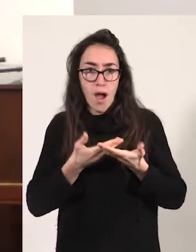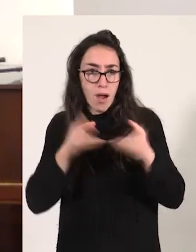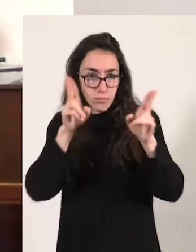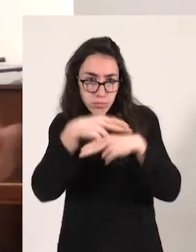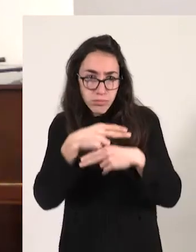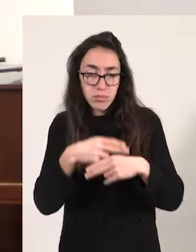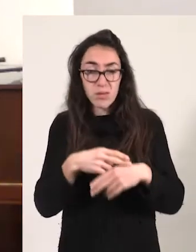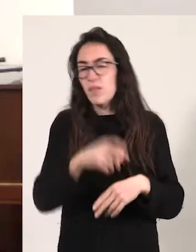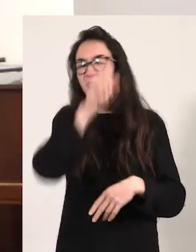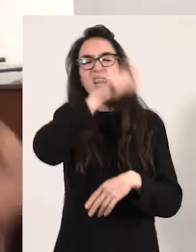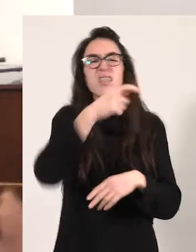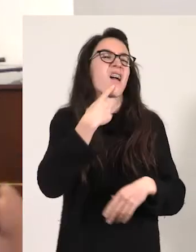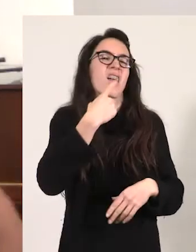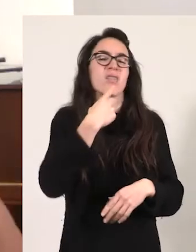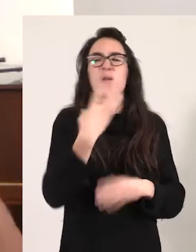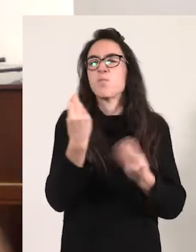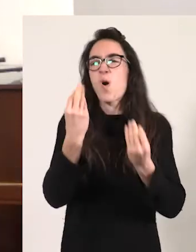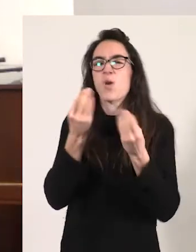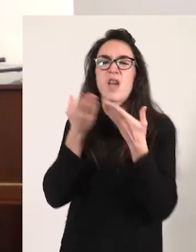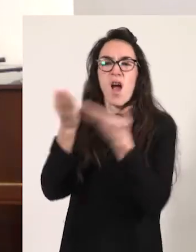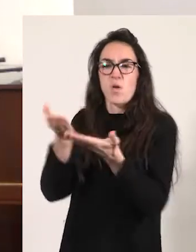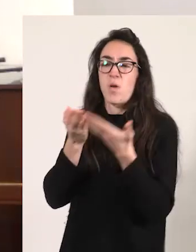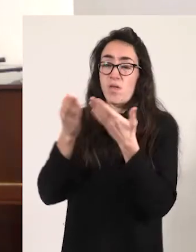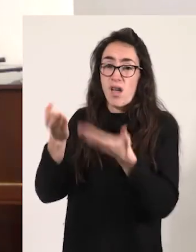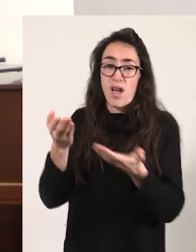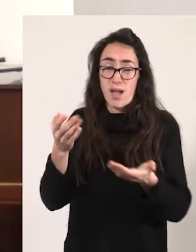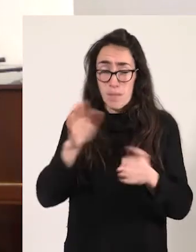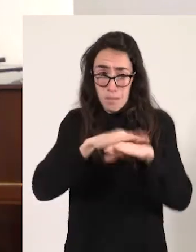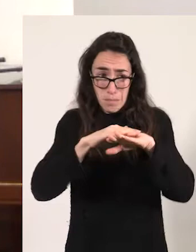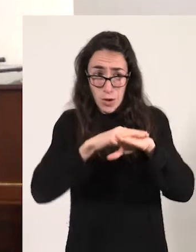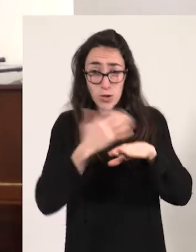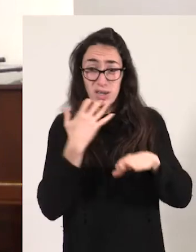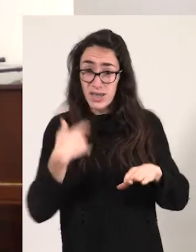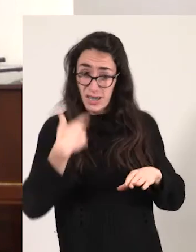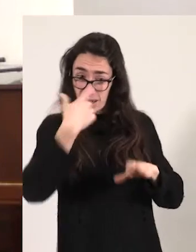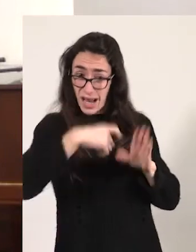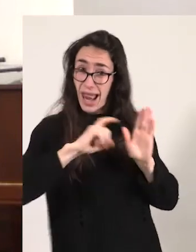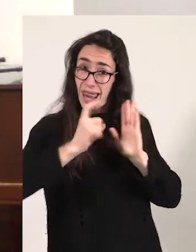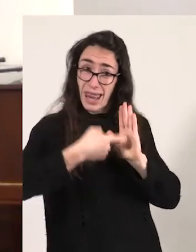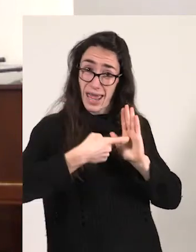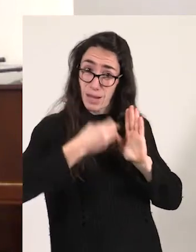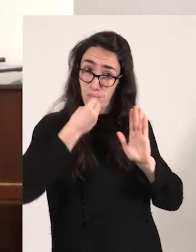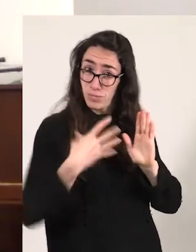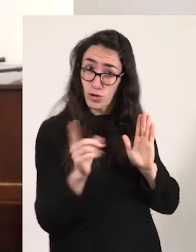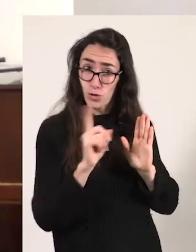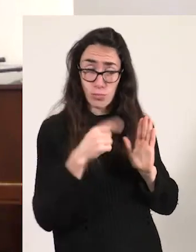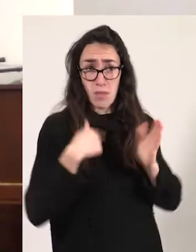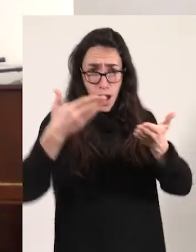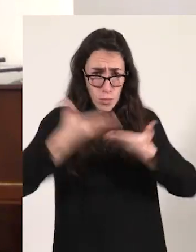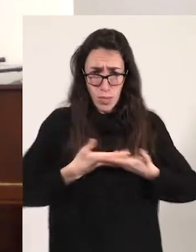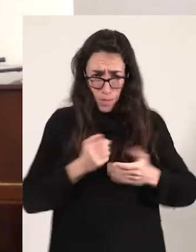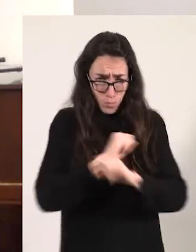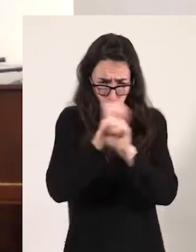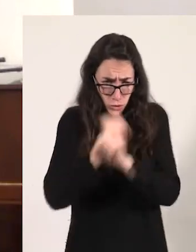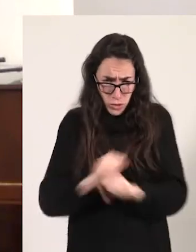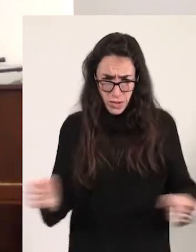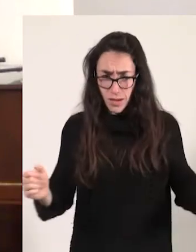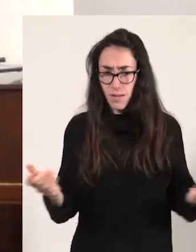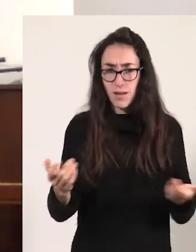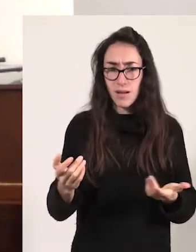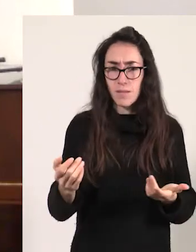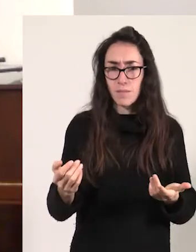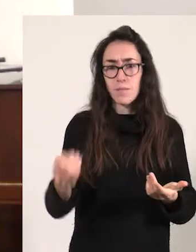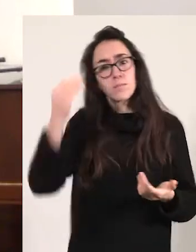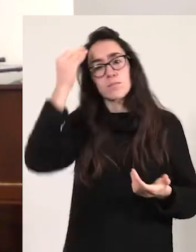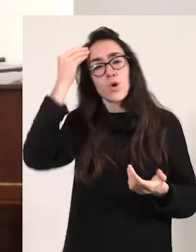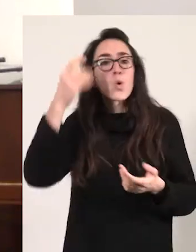de las que tanto hablan. Es que luego son todas las ayudas, pero ¿qué ayudas? Si tú estás en situación irregularizada, no tienes derecho a ayudas, ¿no? Más allá de la